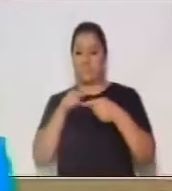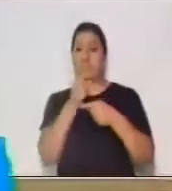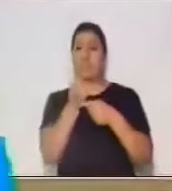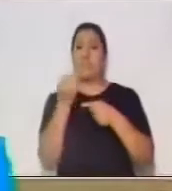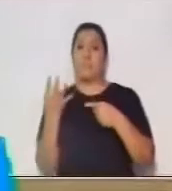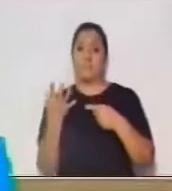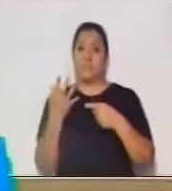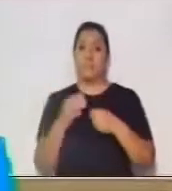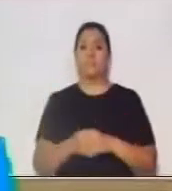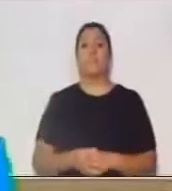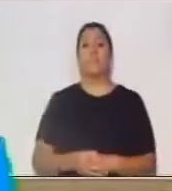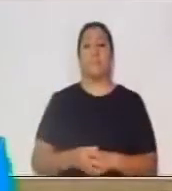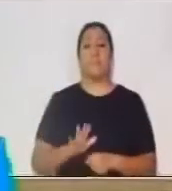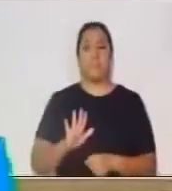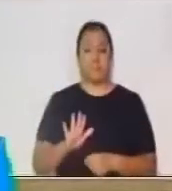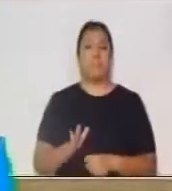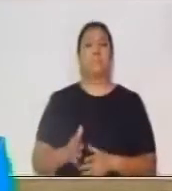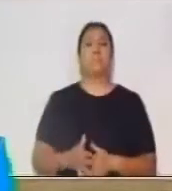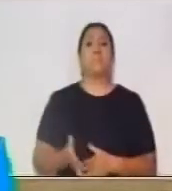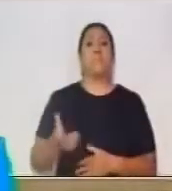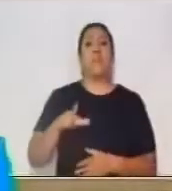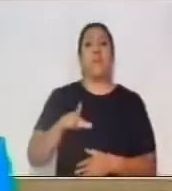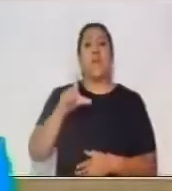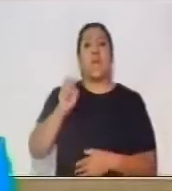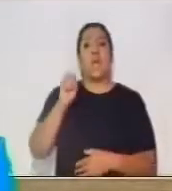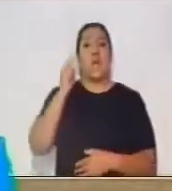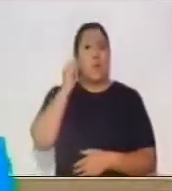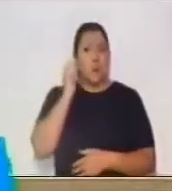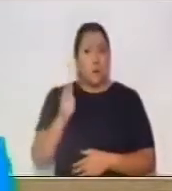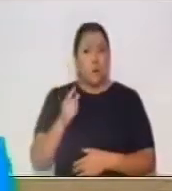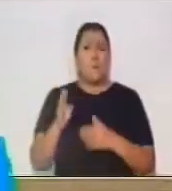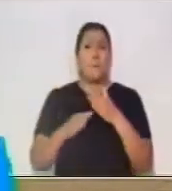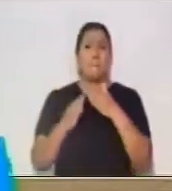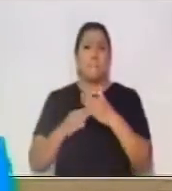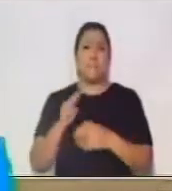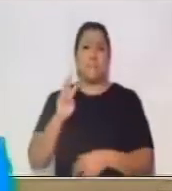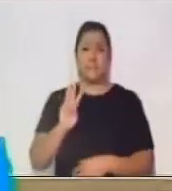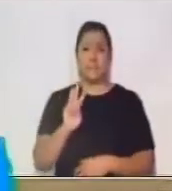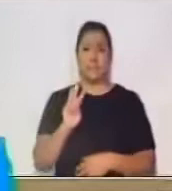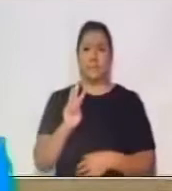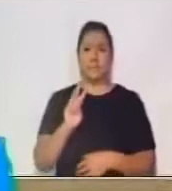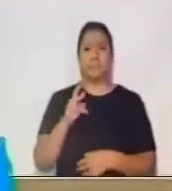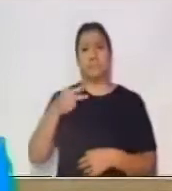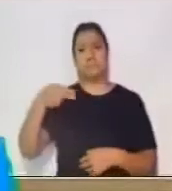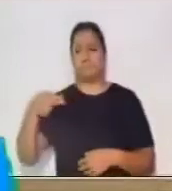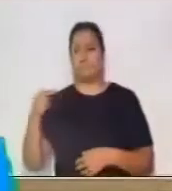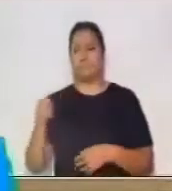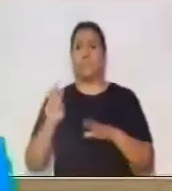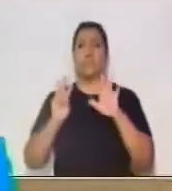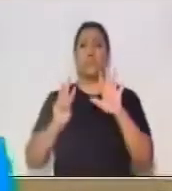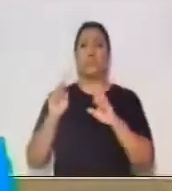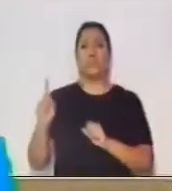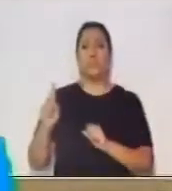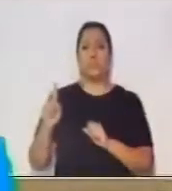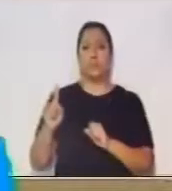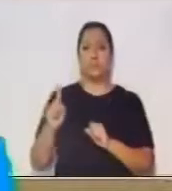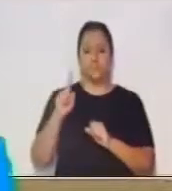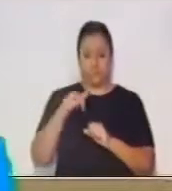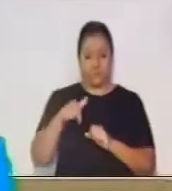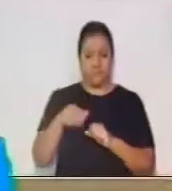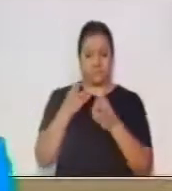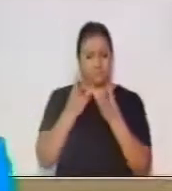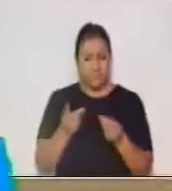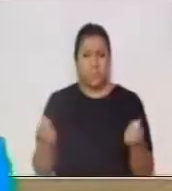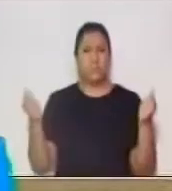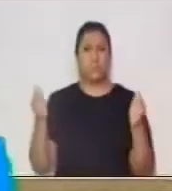Pro 5, protección imparable como tú. Con los ingredientes 100% de origen natural, palmolive natural, en sintonía con lo natural.